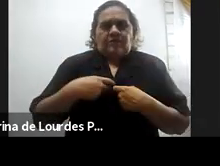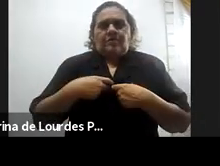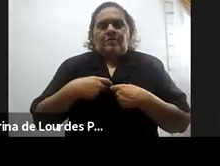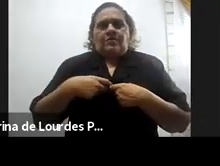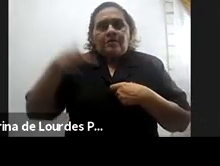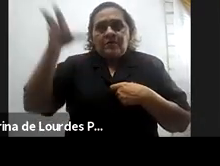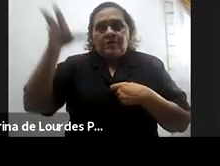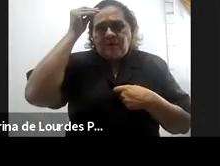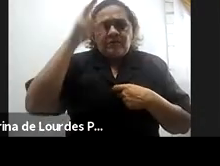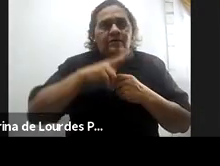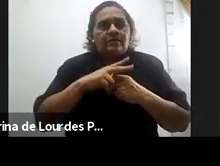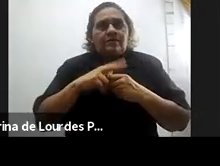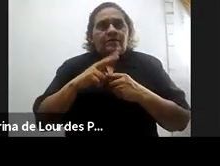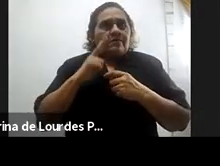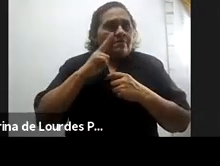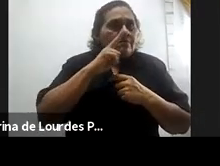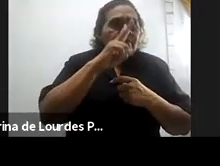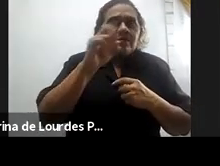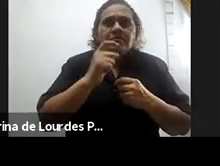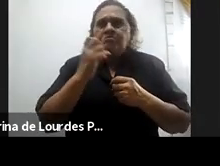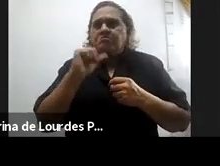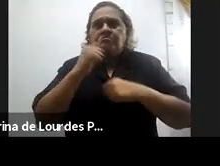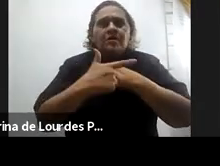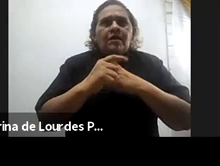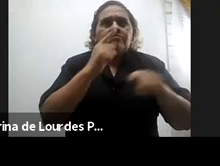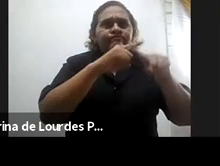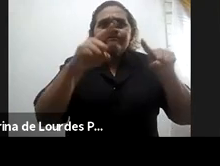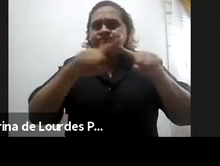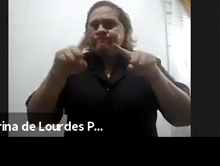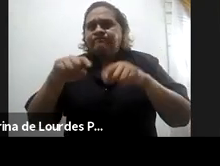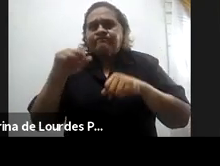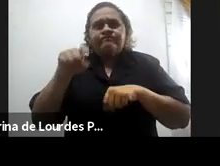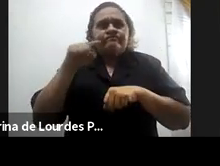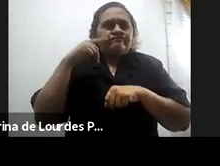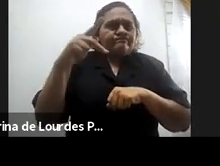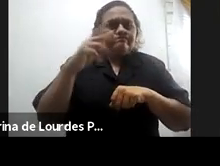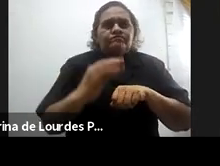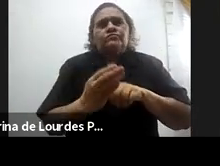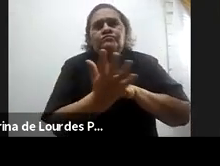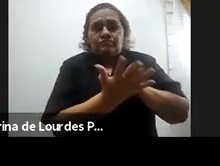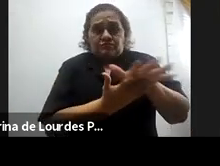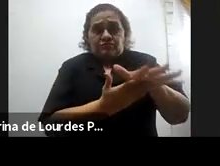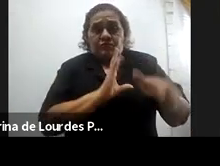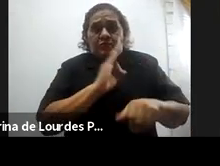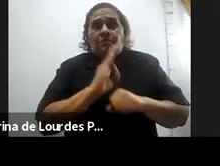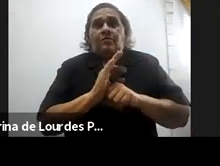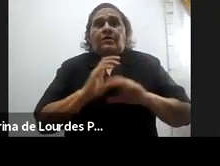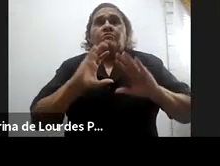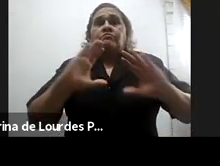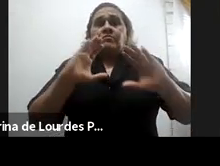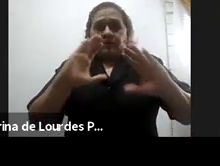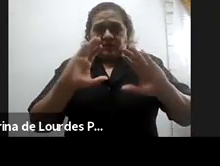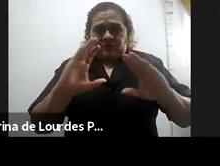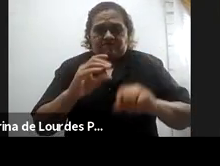detectar algo extraño, algo diferente en sus pies y se puedan prevenir estas amputaciones.